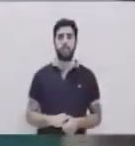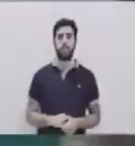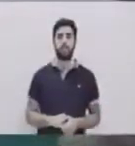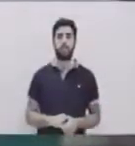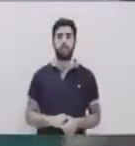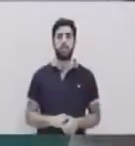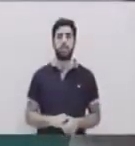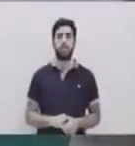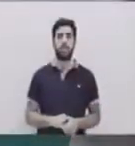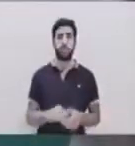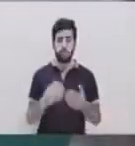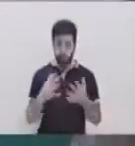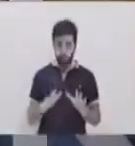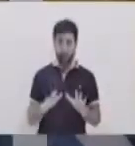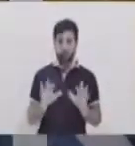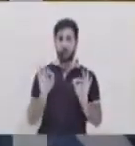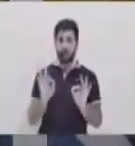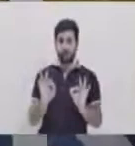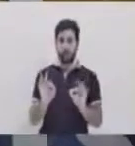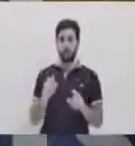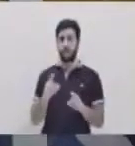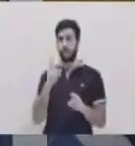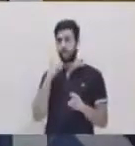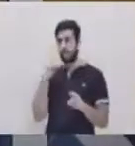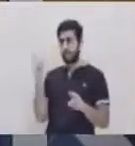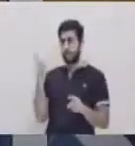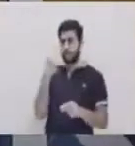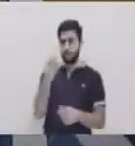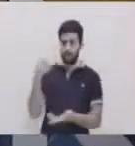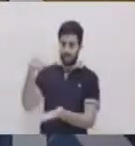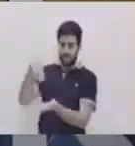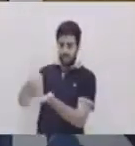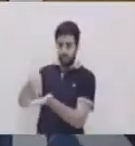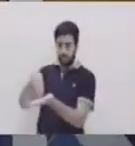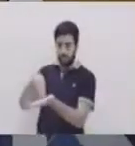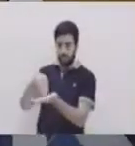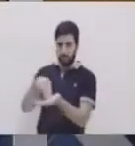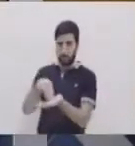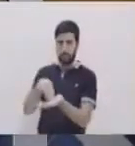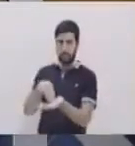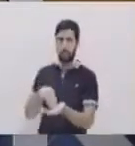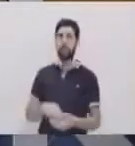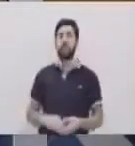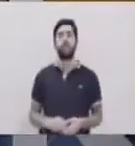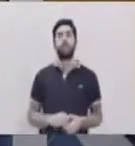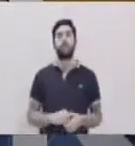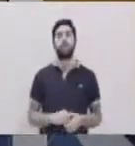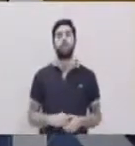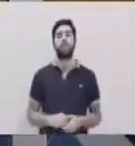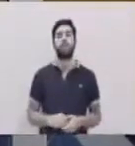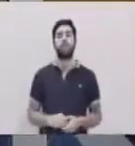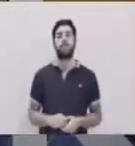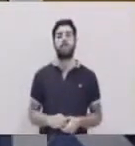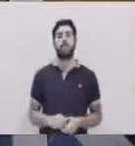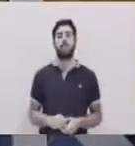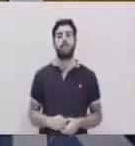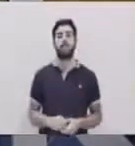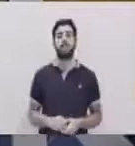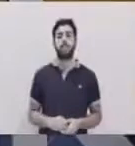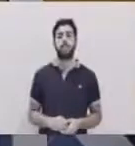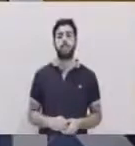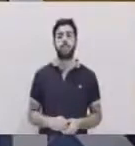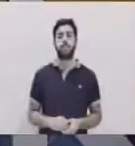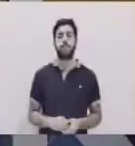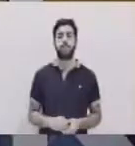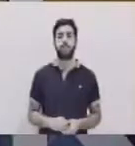ayudando y lo humedeces ahí. Lo humedezco. ¿Sí? Solo recuerda que como yo lo presioné un poco, se deforma un